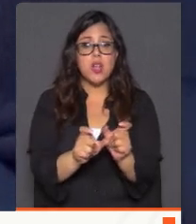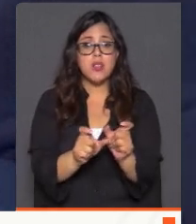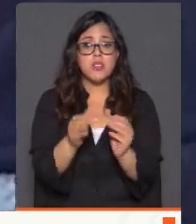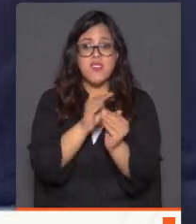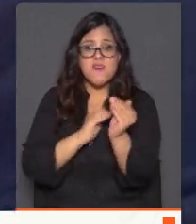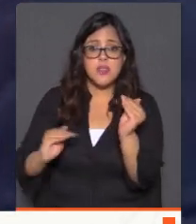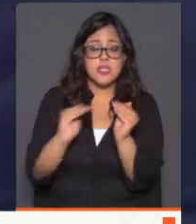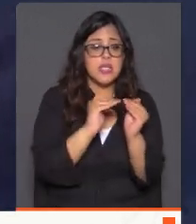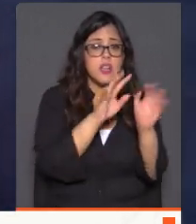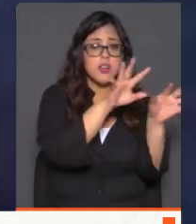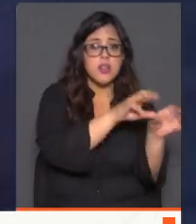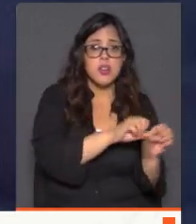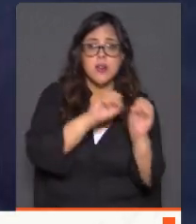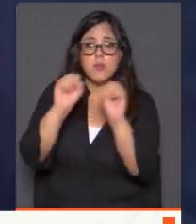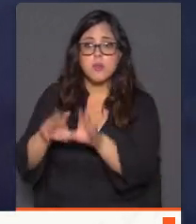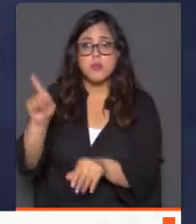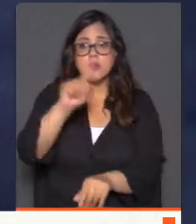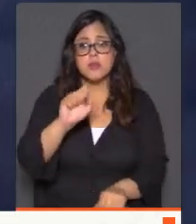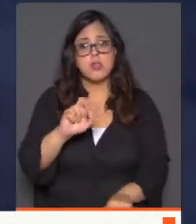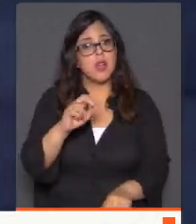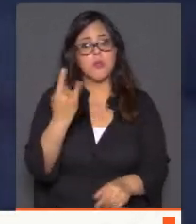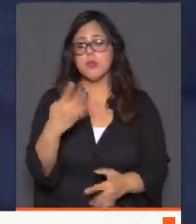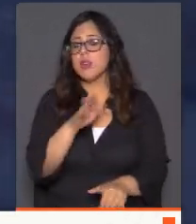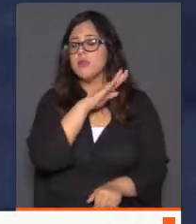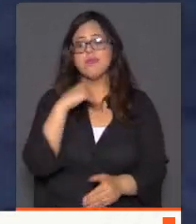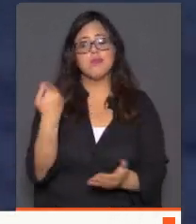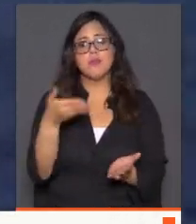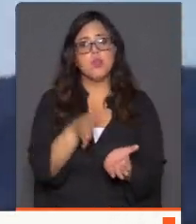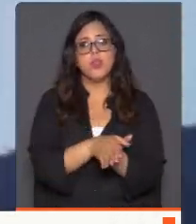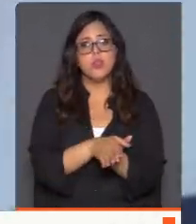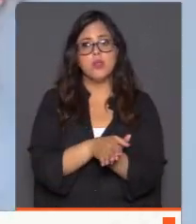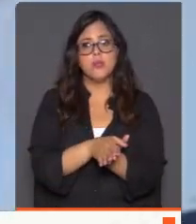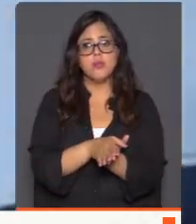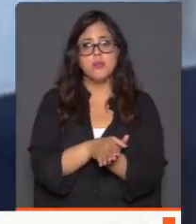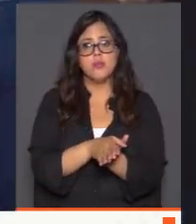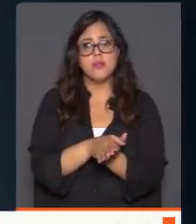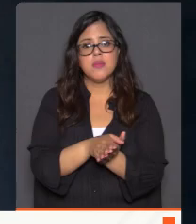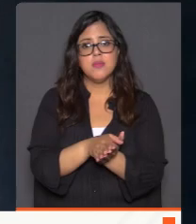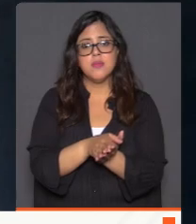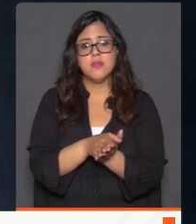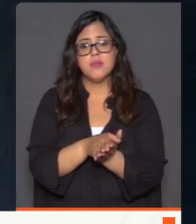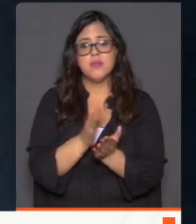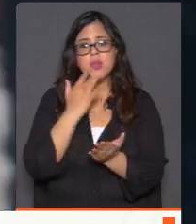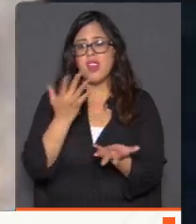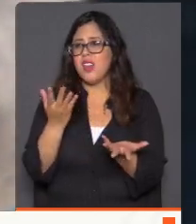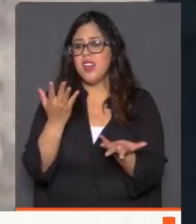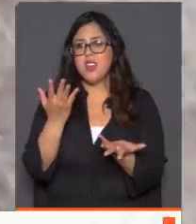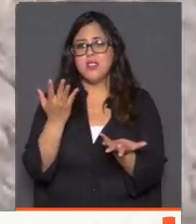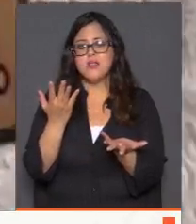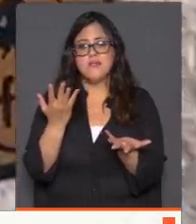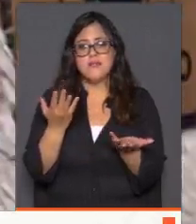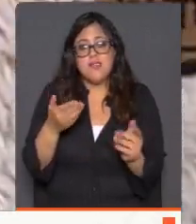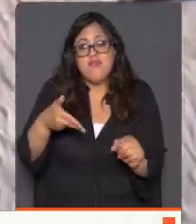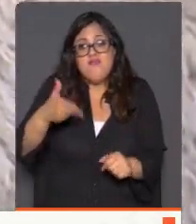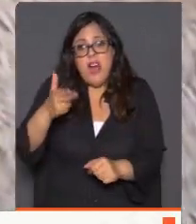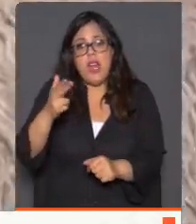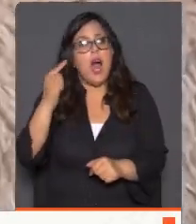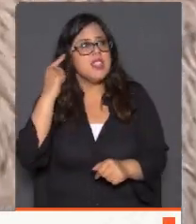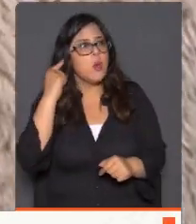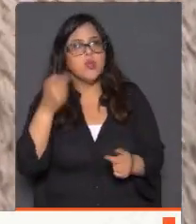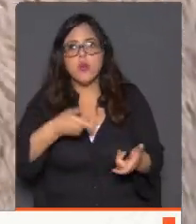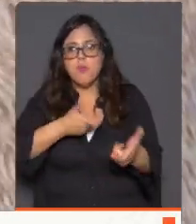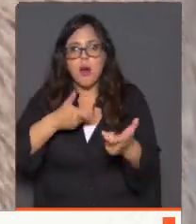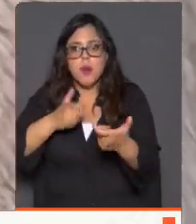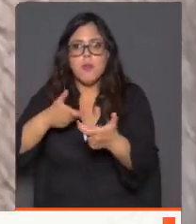me llevaron ya iba a fallecido ese aguanta la cantidad de valor se escucha balacera no más conoce escucha nada más